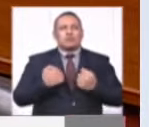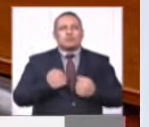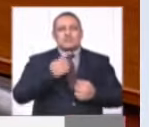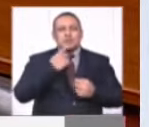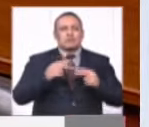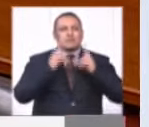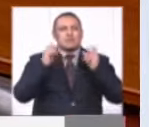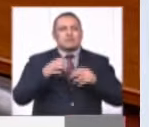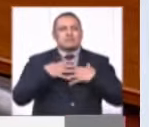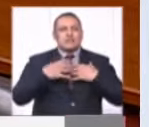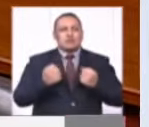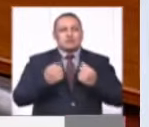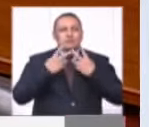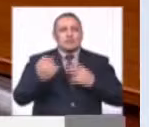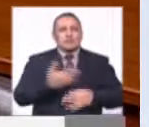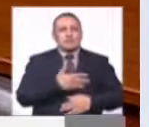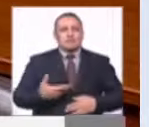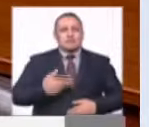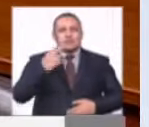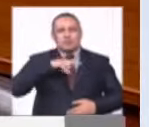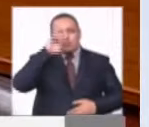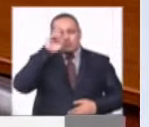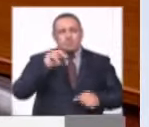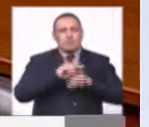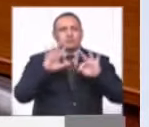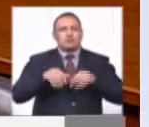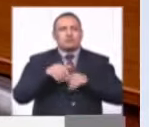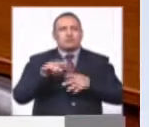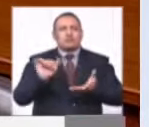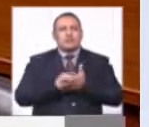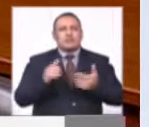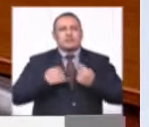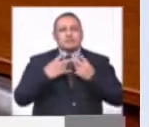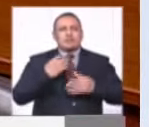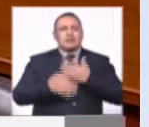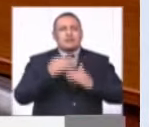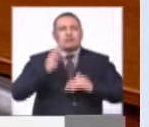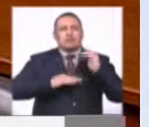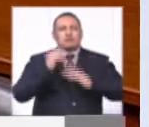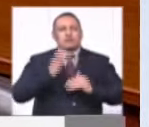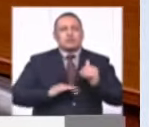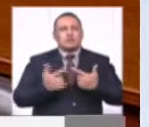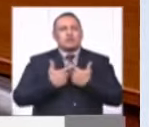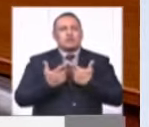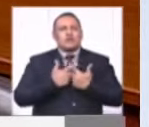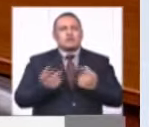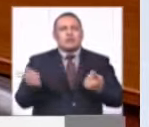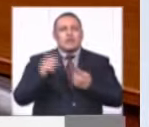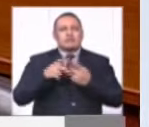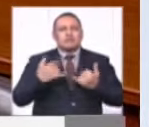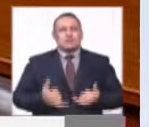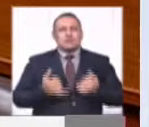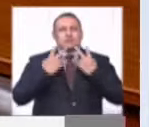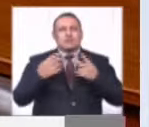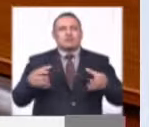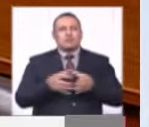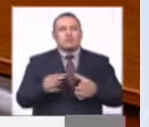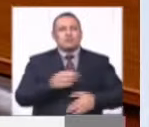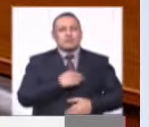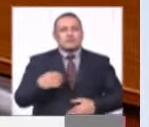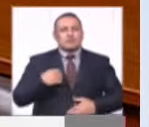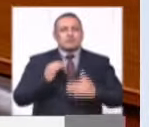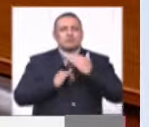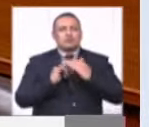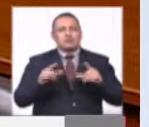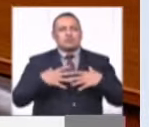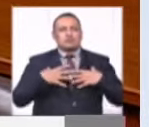en el tema de salud? La Presidenta de la República el 28 de julio dijo, vamos a construir el Hospital de San Juan de Lurigancho. Hasta el momento el Ministerio del Interior